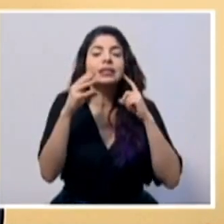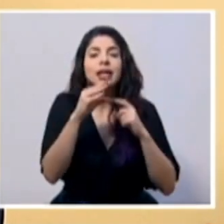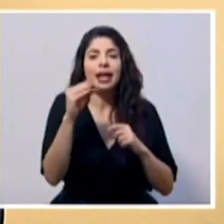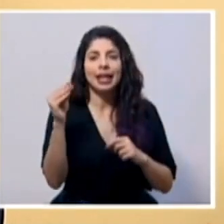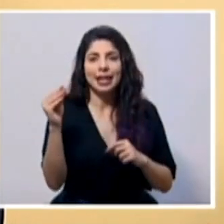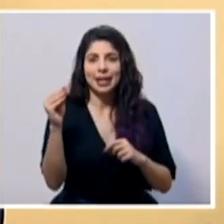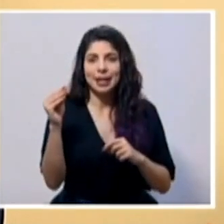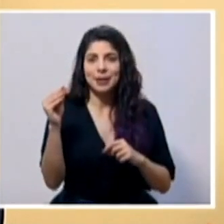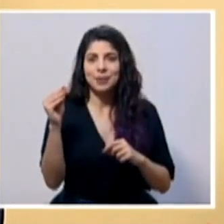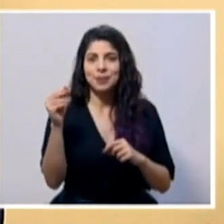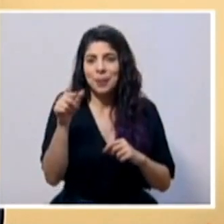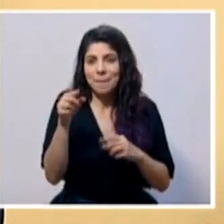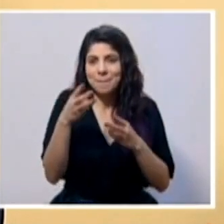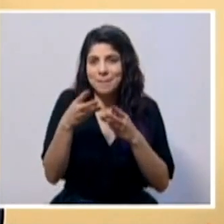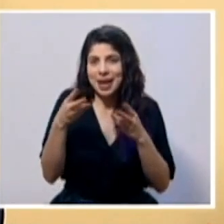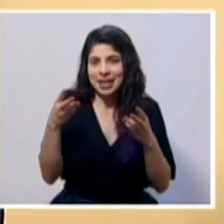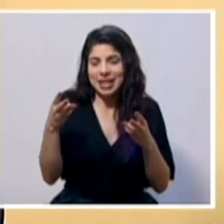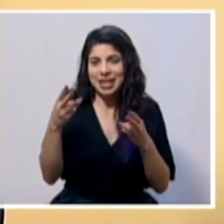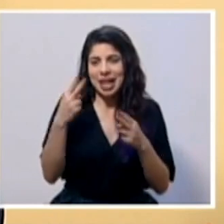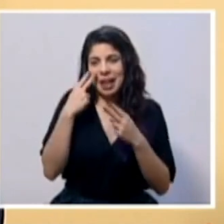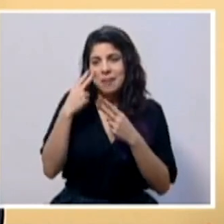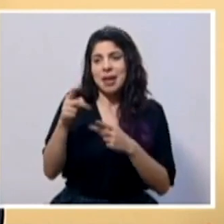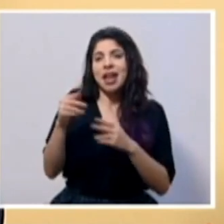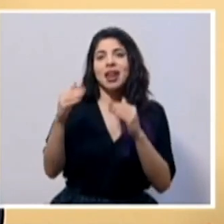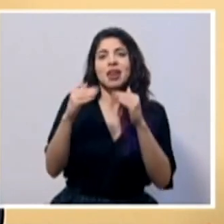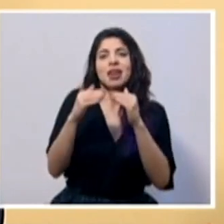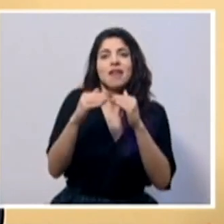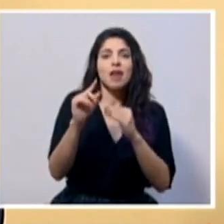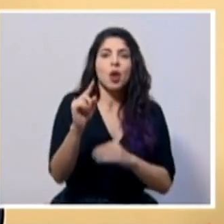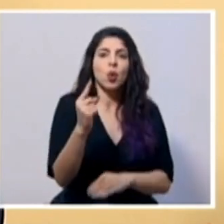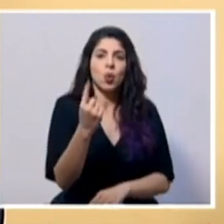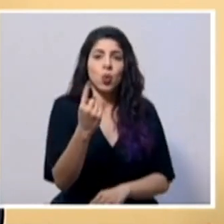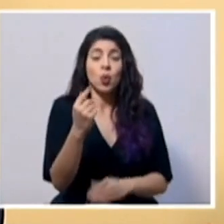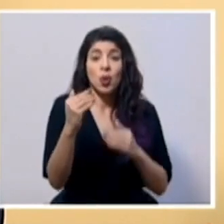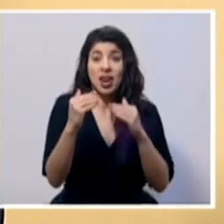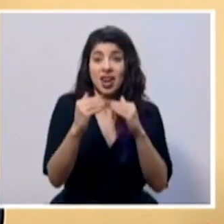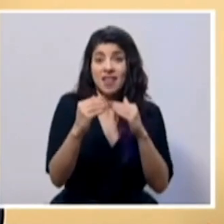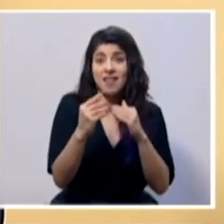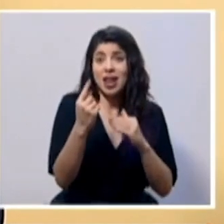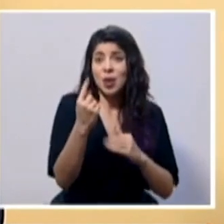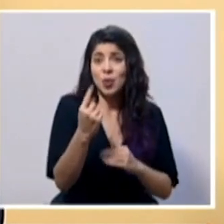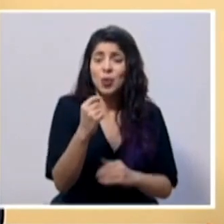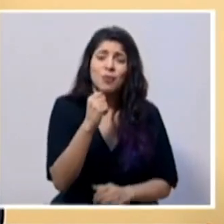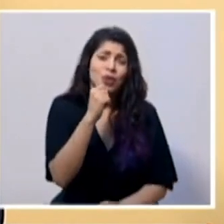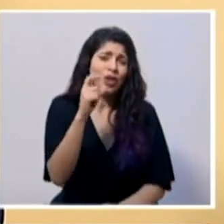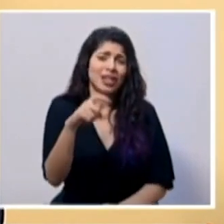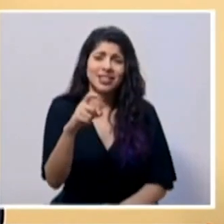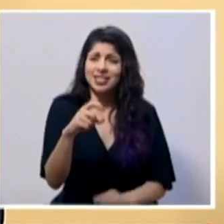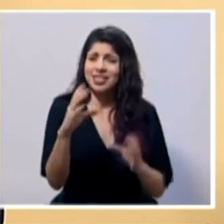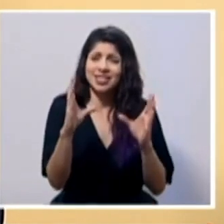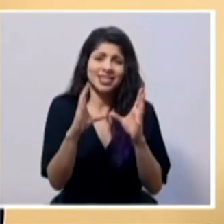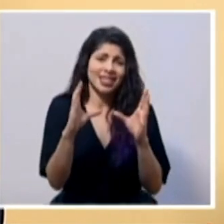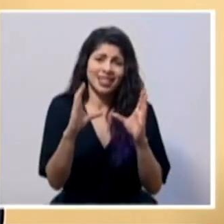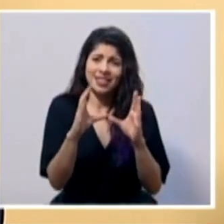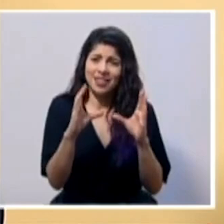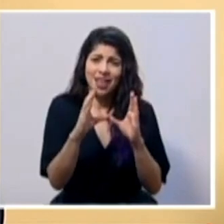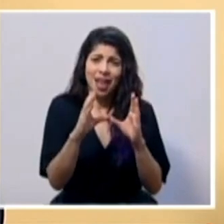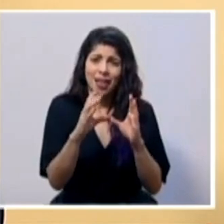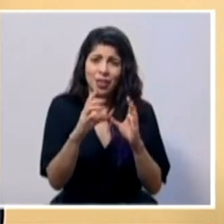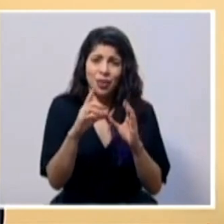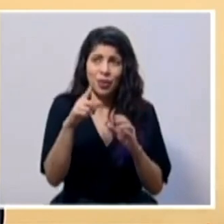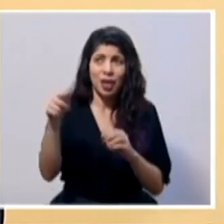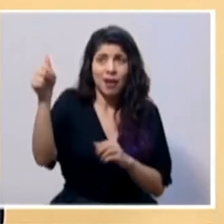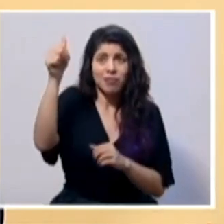tipo de material se califica como de nivel 1. El nivel 1 no ocupa un certificado directo ante la